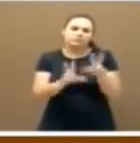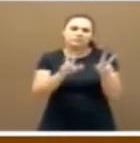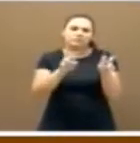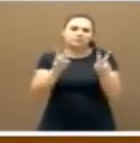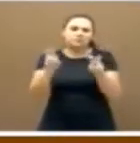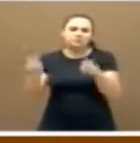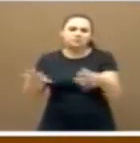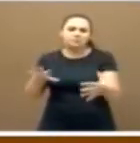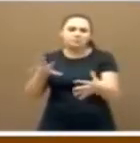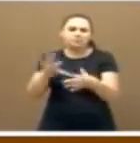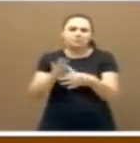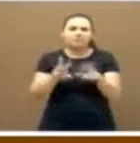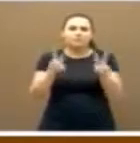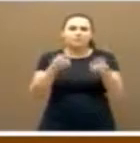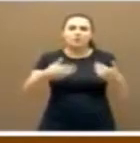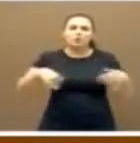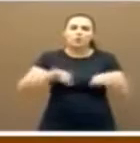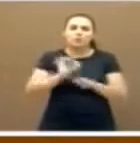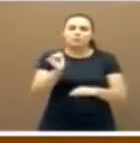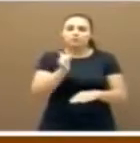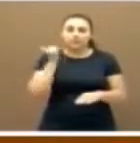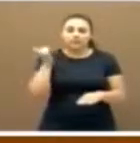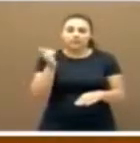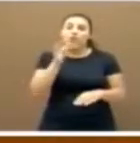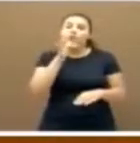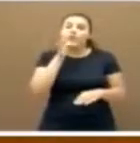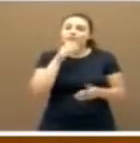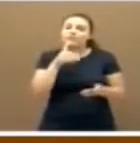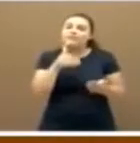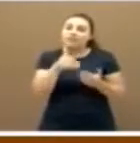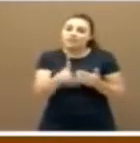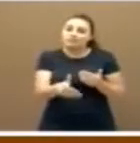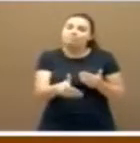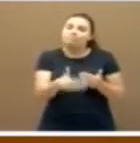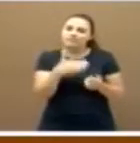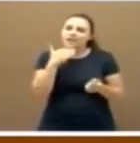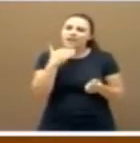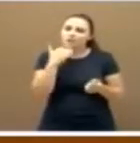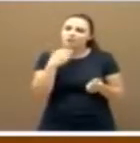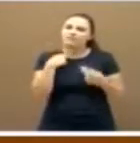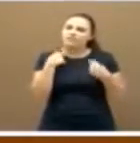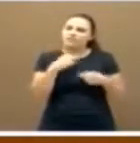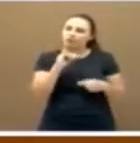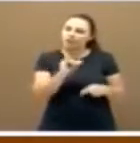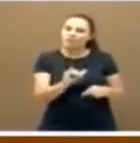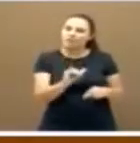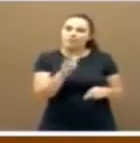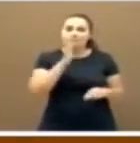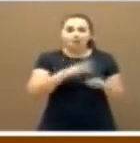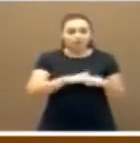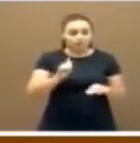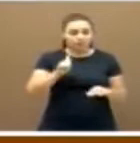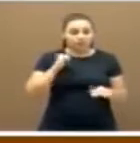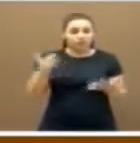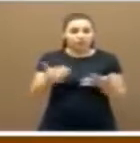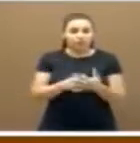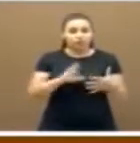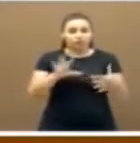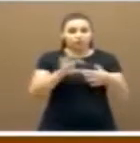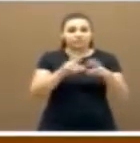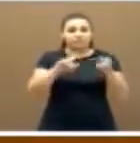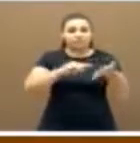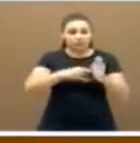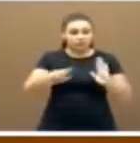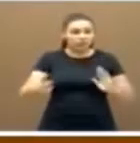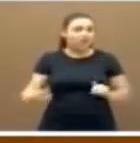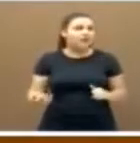tienen que ver con la igualdad de oportunidades. Todavía hay brechas en las nuevas oportunidades, en todo lo que tiene que ver con la tecnología, en